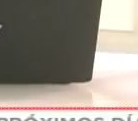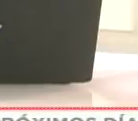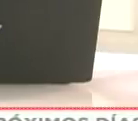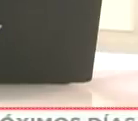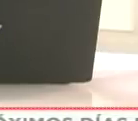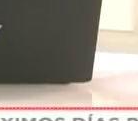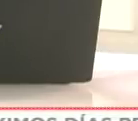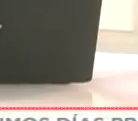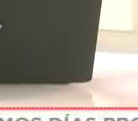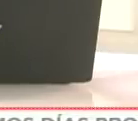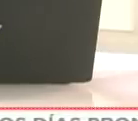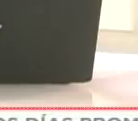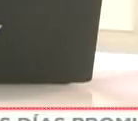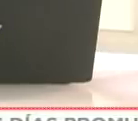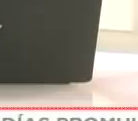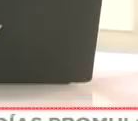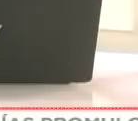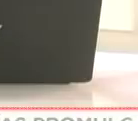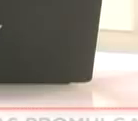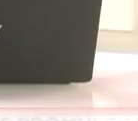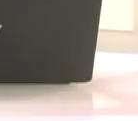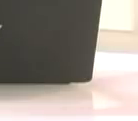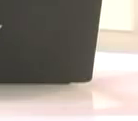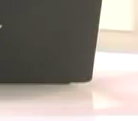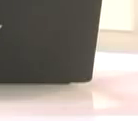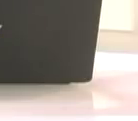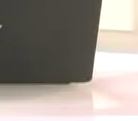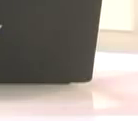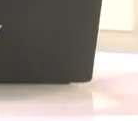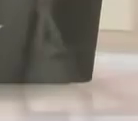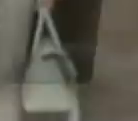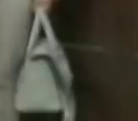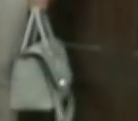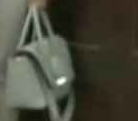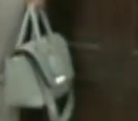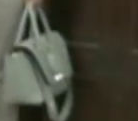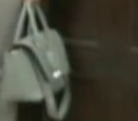Jiménez, quien se encuentra en el lugar y nos amplía la información. Adelante, María.